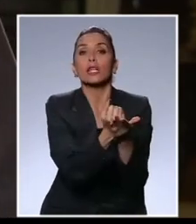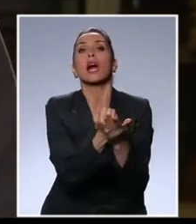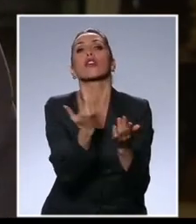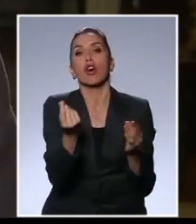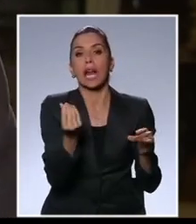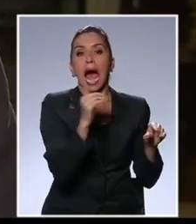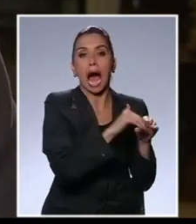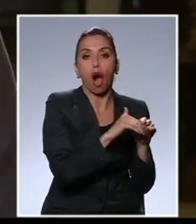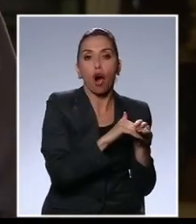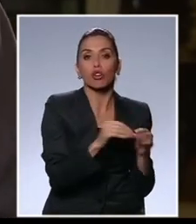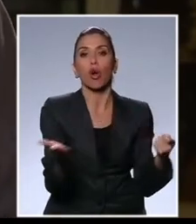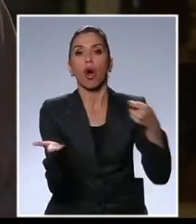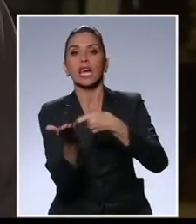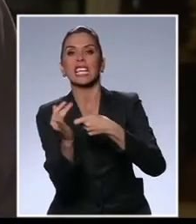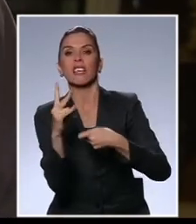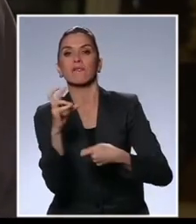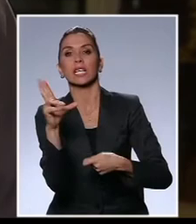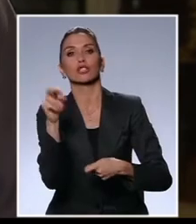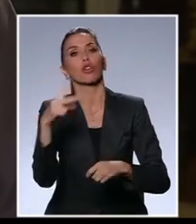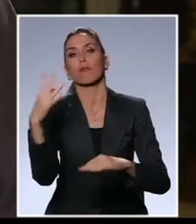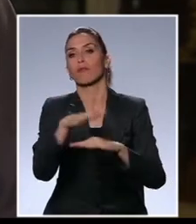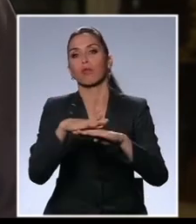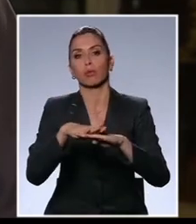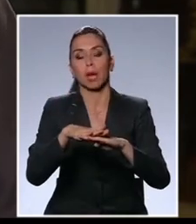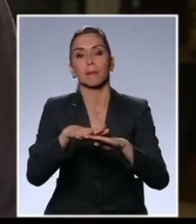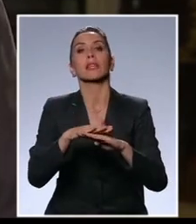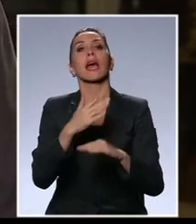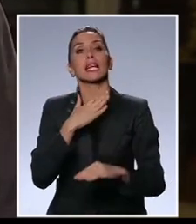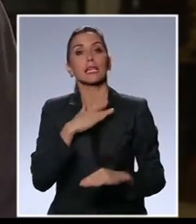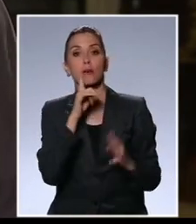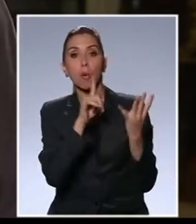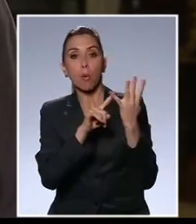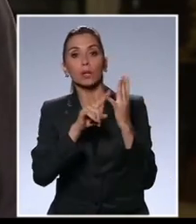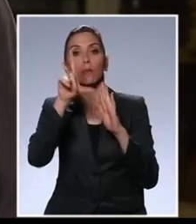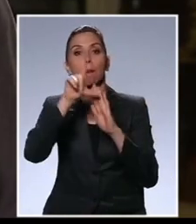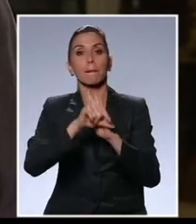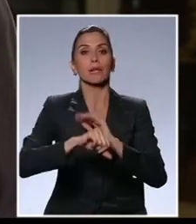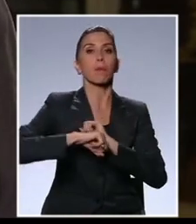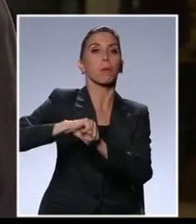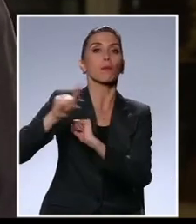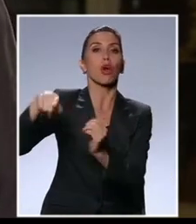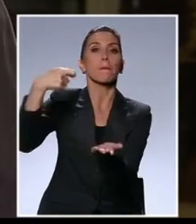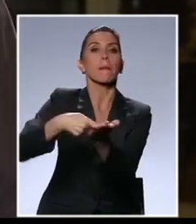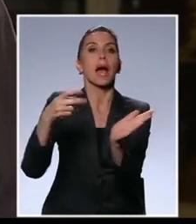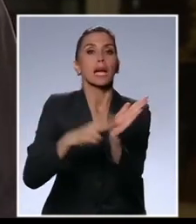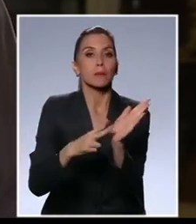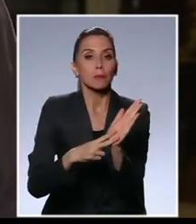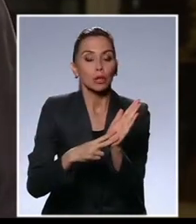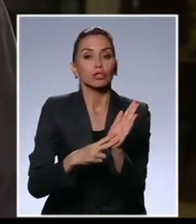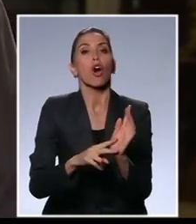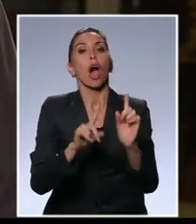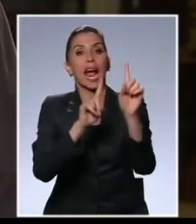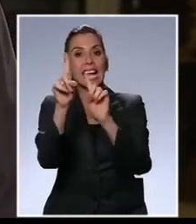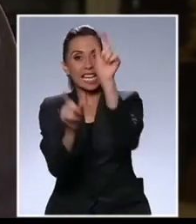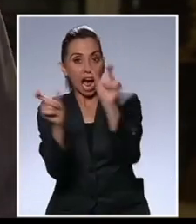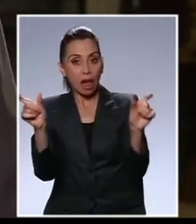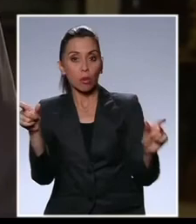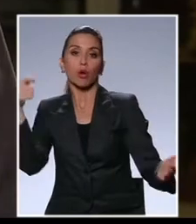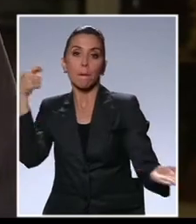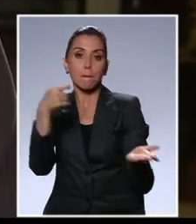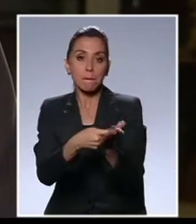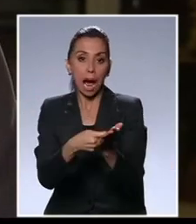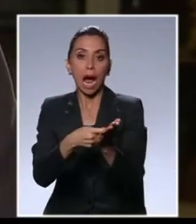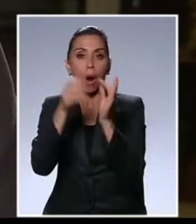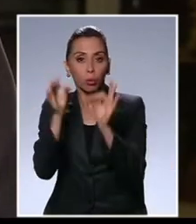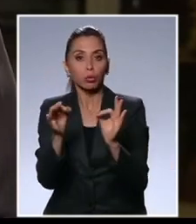fundamental finalmente vamos a disminuir la evasión y la ilusión velando porque cada uno pague lo que corresponda de acuerdo